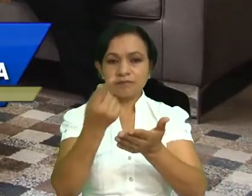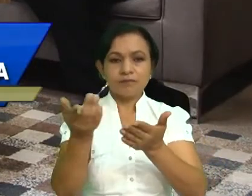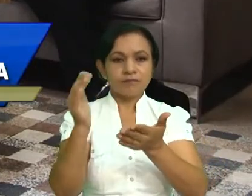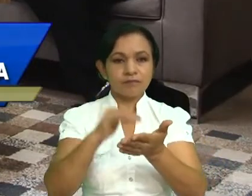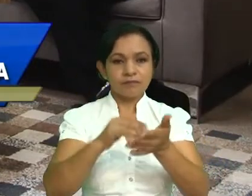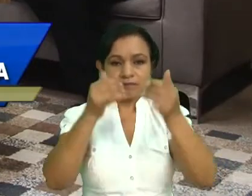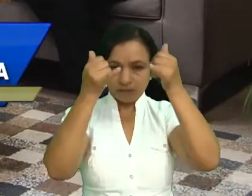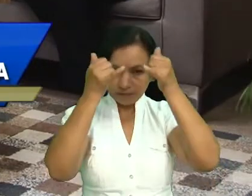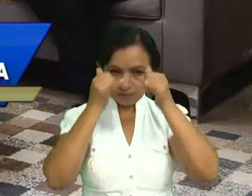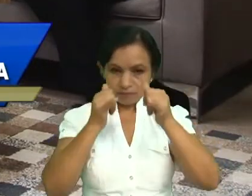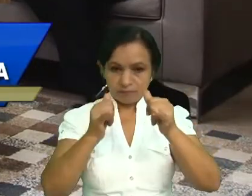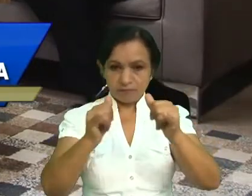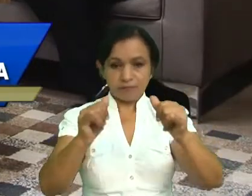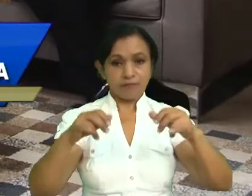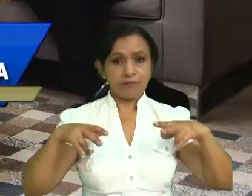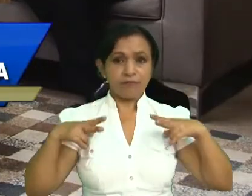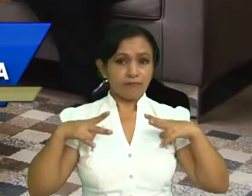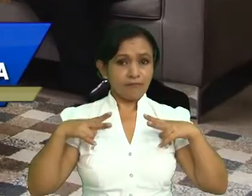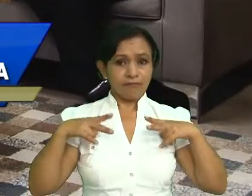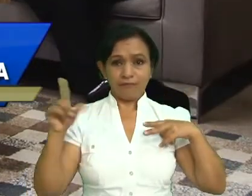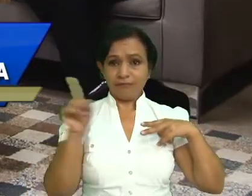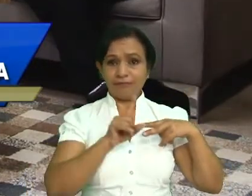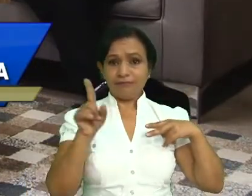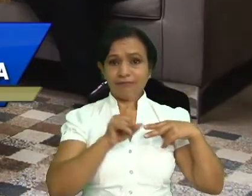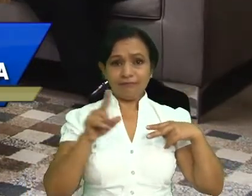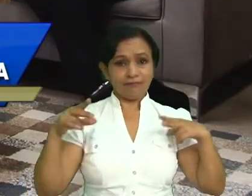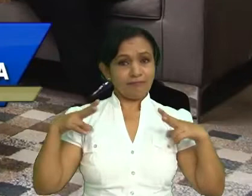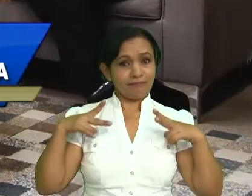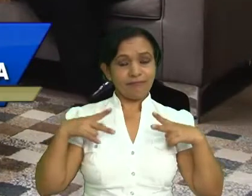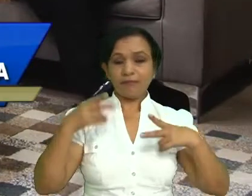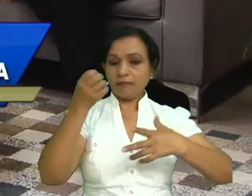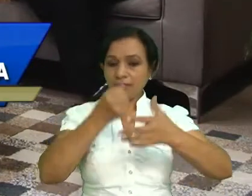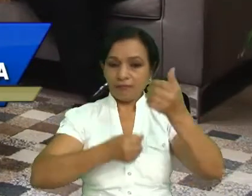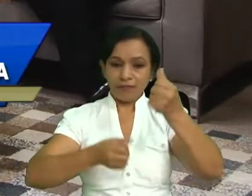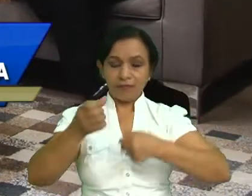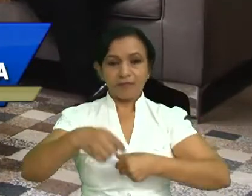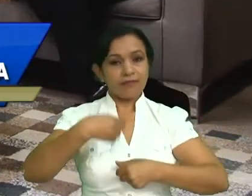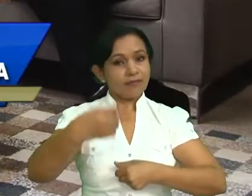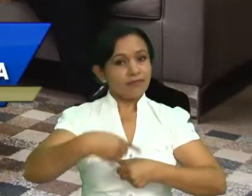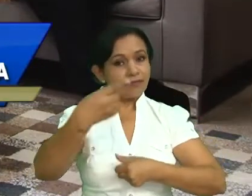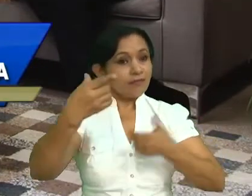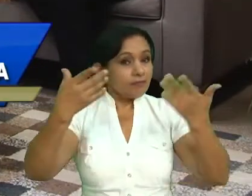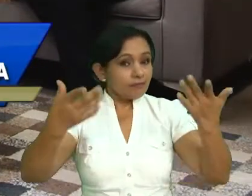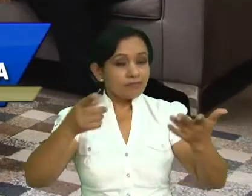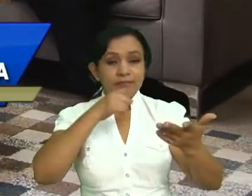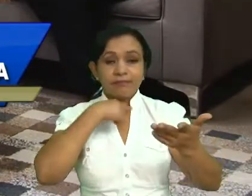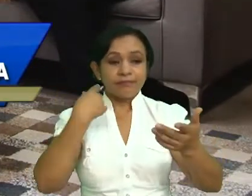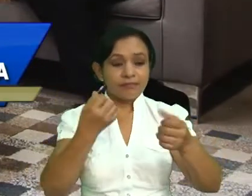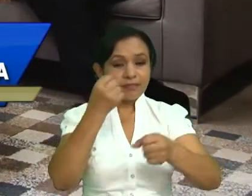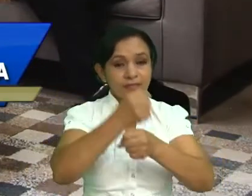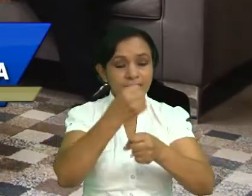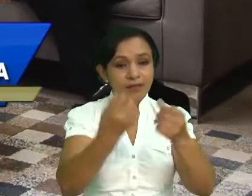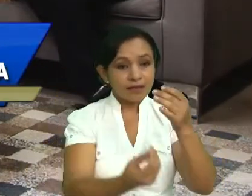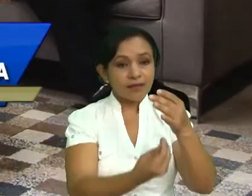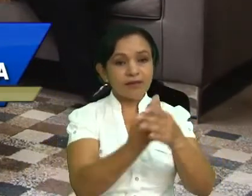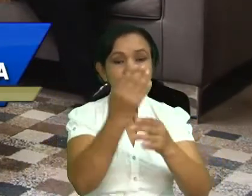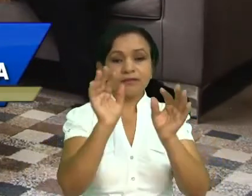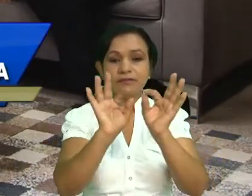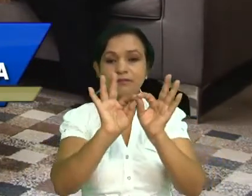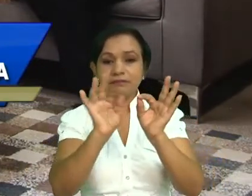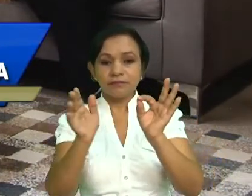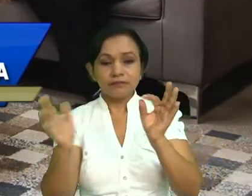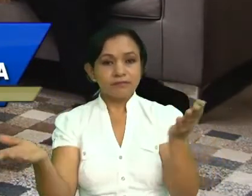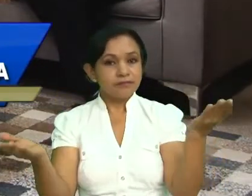no van de vacaciones, diario hay que sacar la leche. Y en el campo, en una realidad como nuestro país, las frutas no dejan de